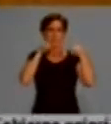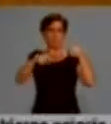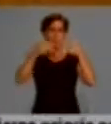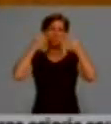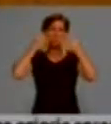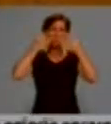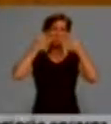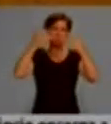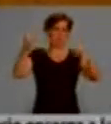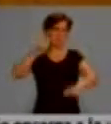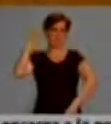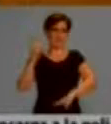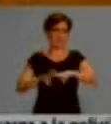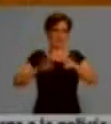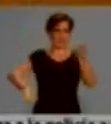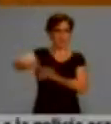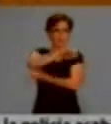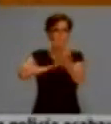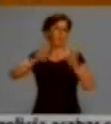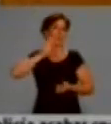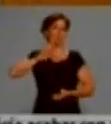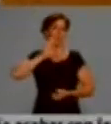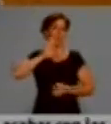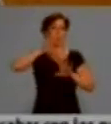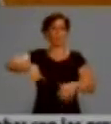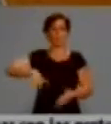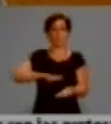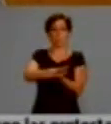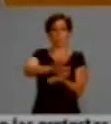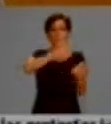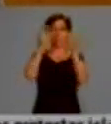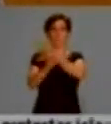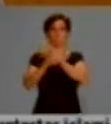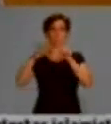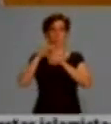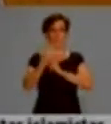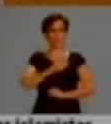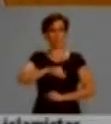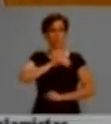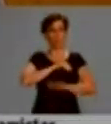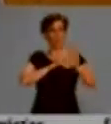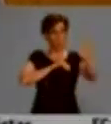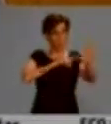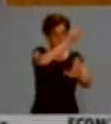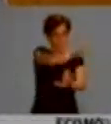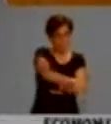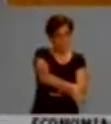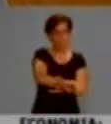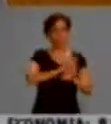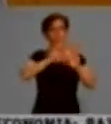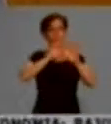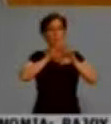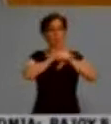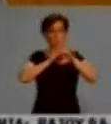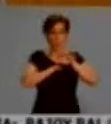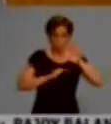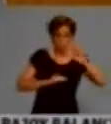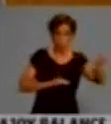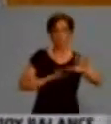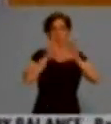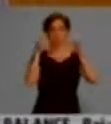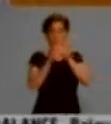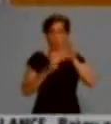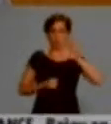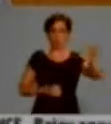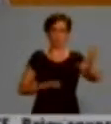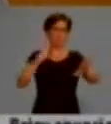de corrupción en que han convertido ustedes este país. Usted, su gobierno y su partido han corrompido la mayoría